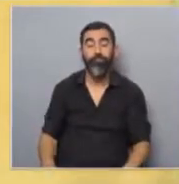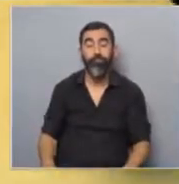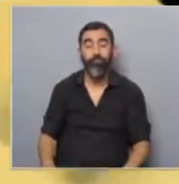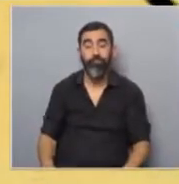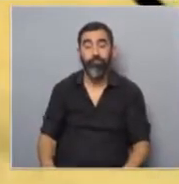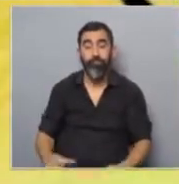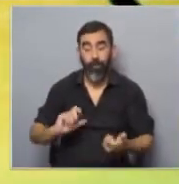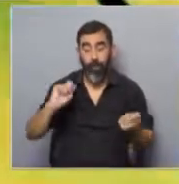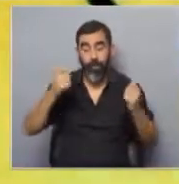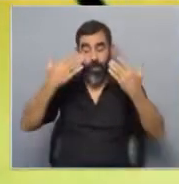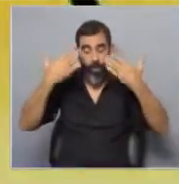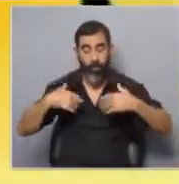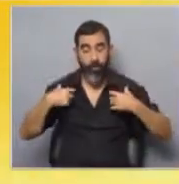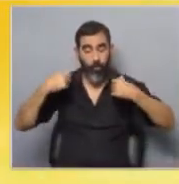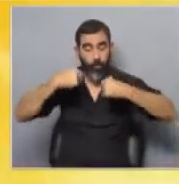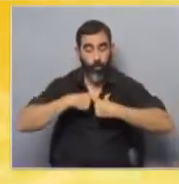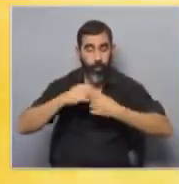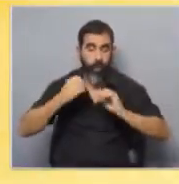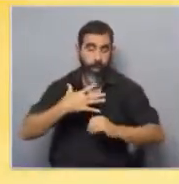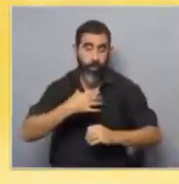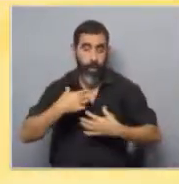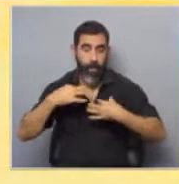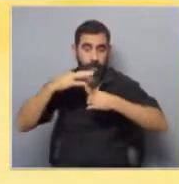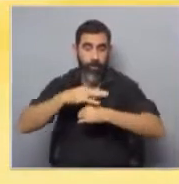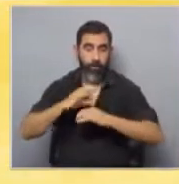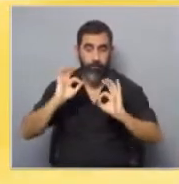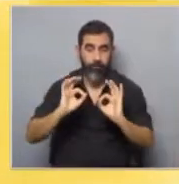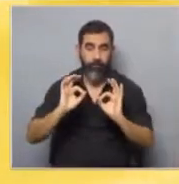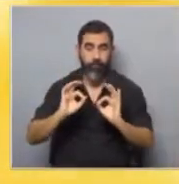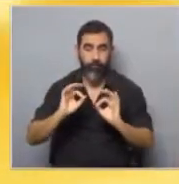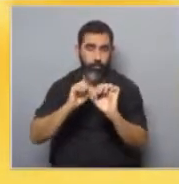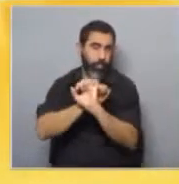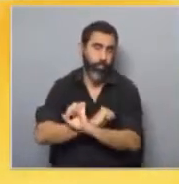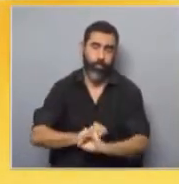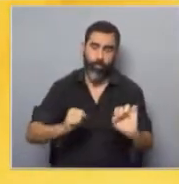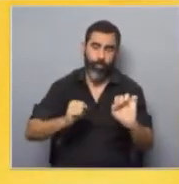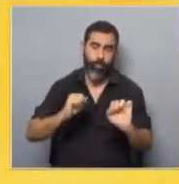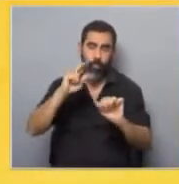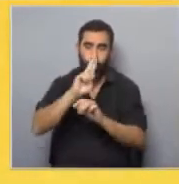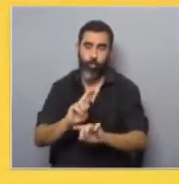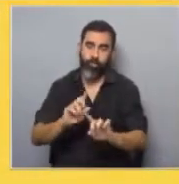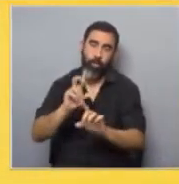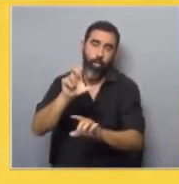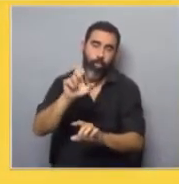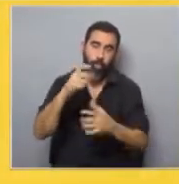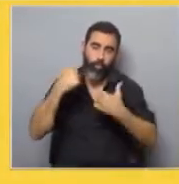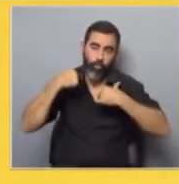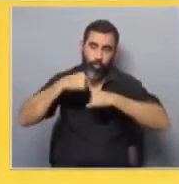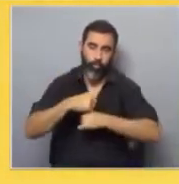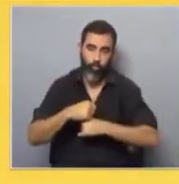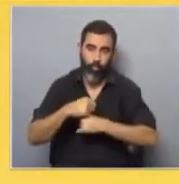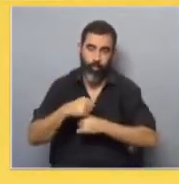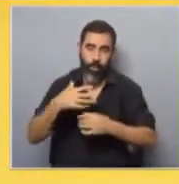se cambiaba, se ponía la túnica. En aquella época era impensable no usar túnica. Le estoy